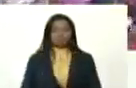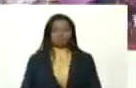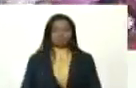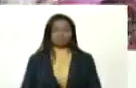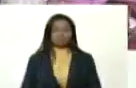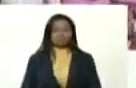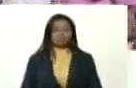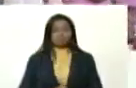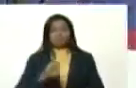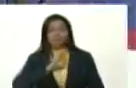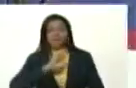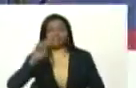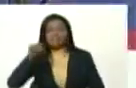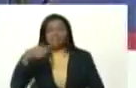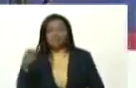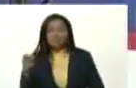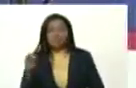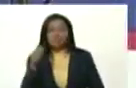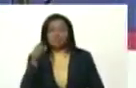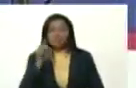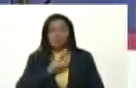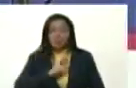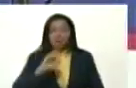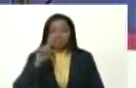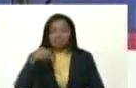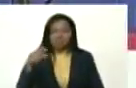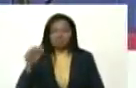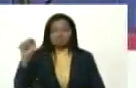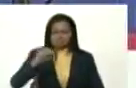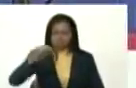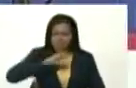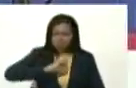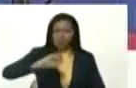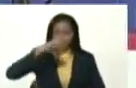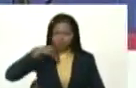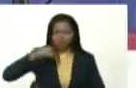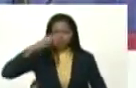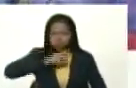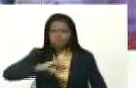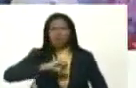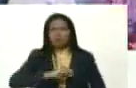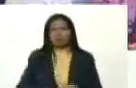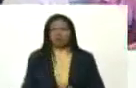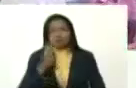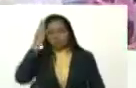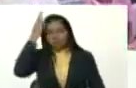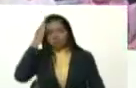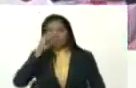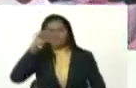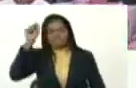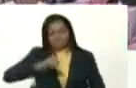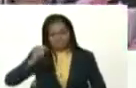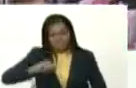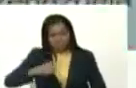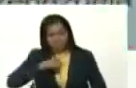¿Eres o no eres, Mervin? Sí eres. Mervin se declara que sí